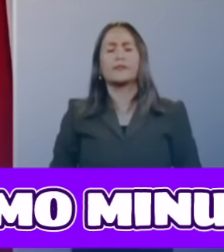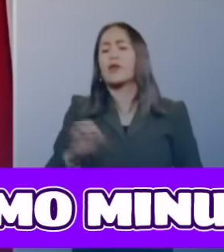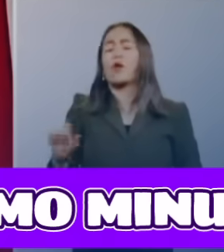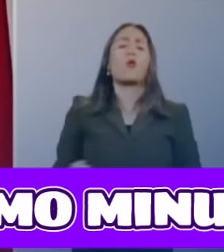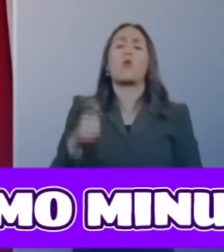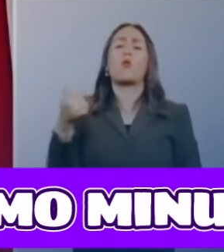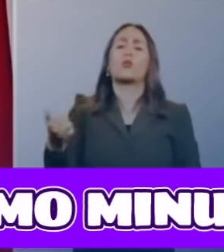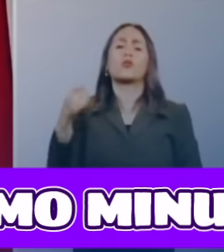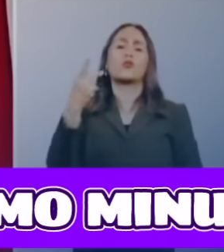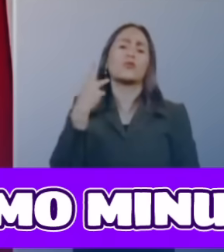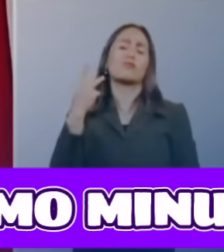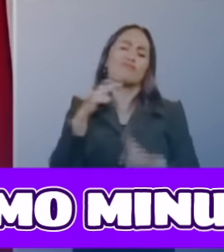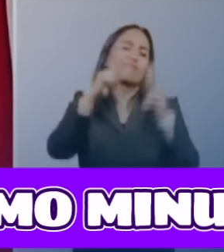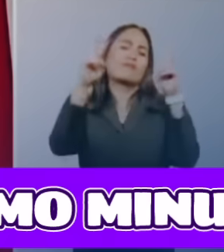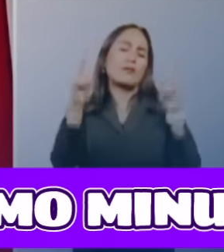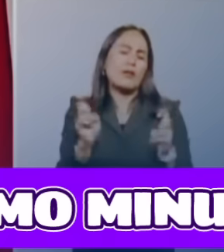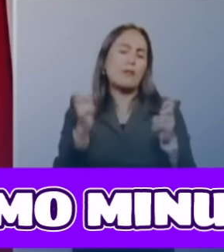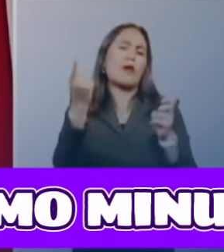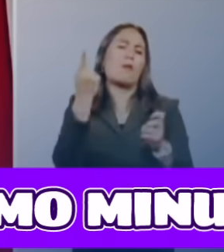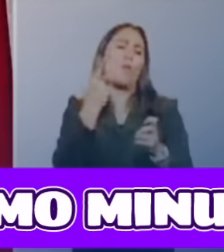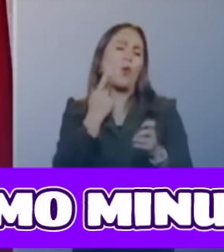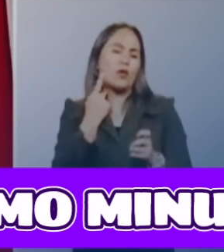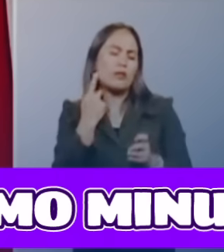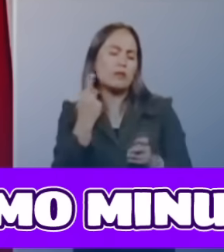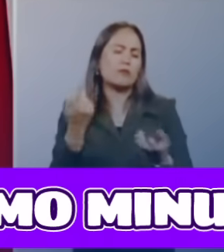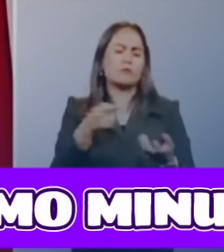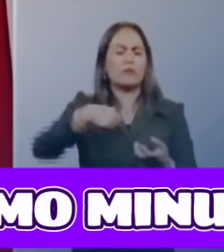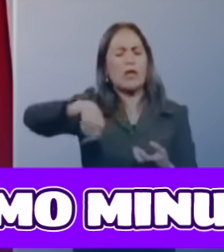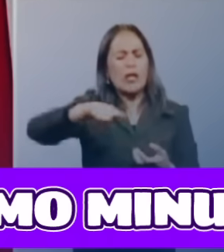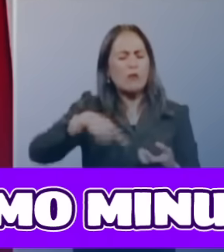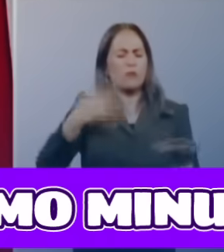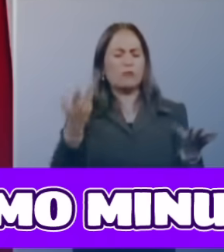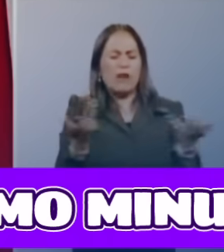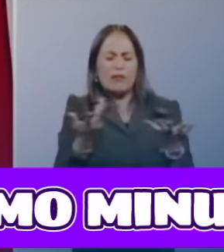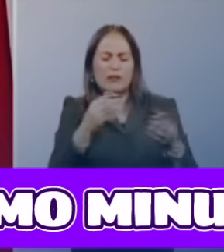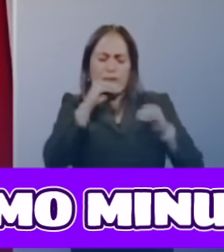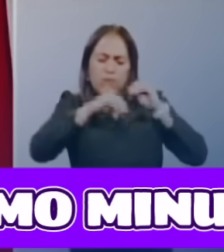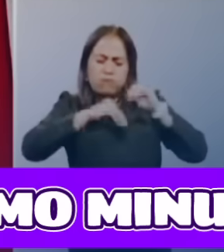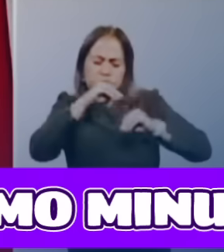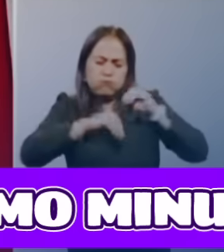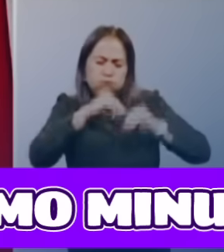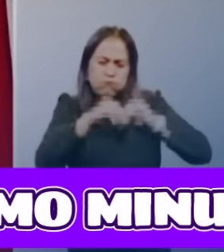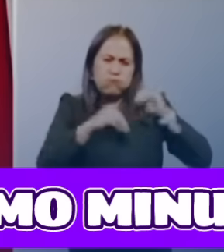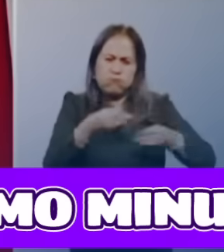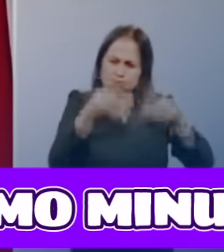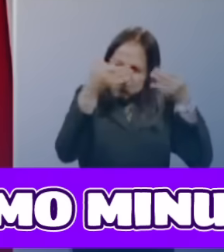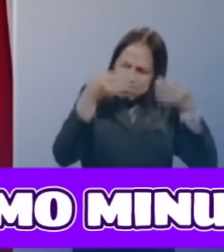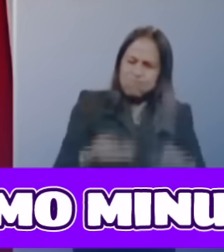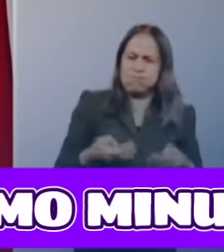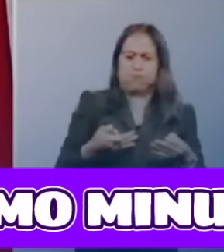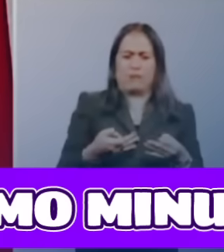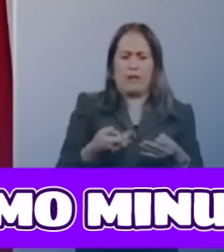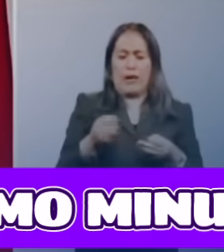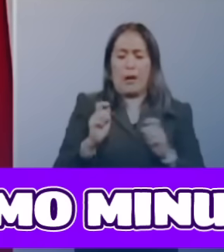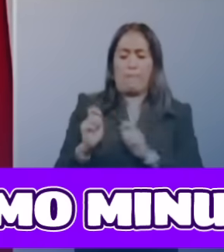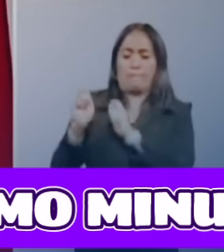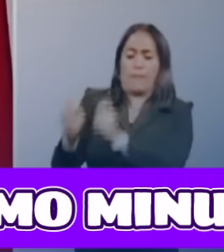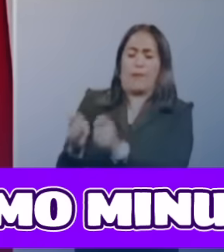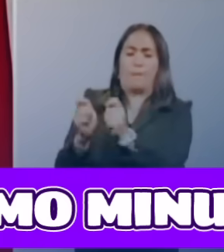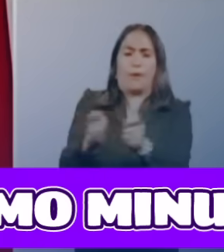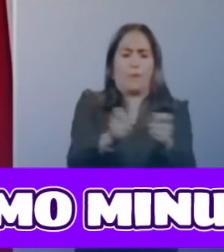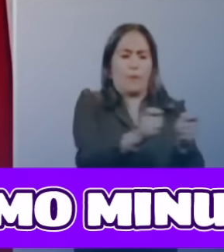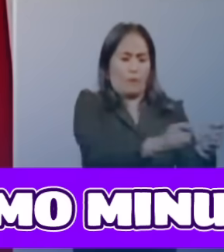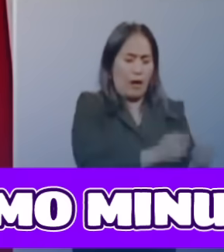sistemas políticos han ideado procedimientos estrictos, tanto para su nombramiento como para